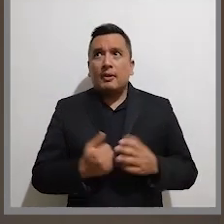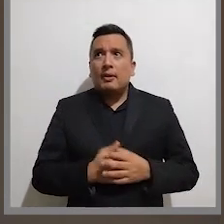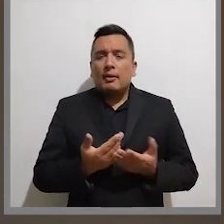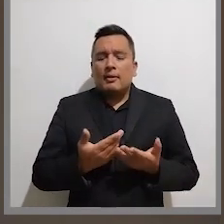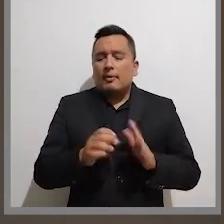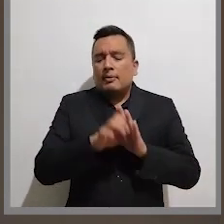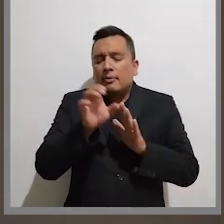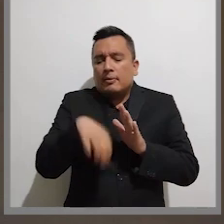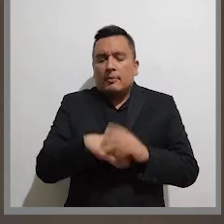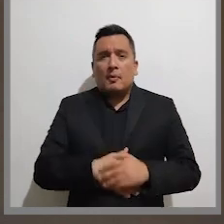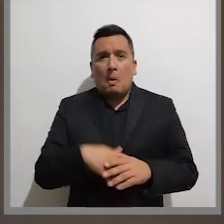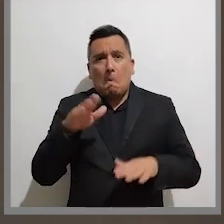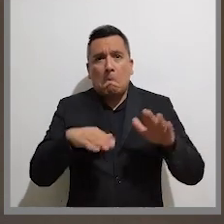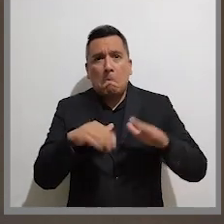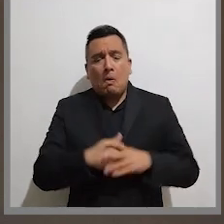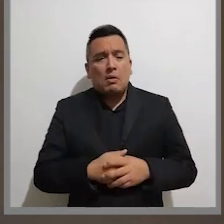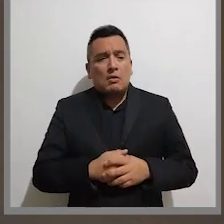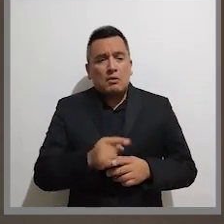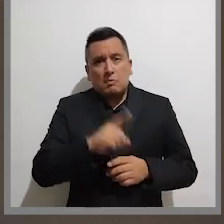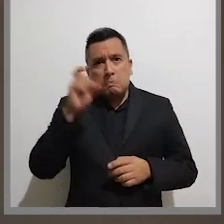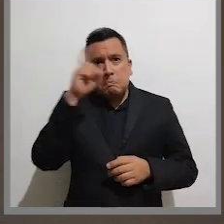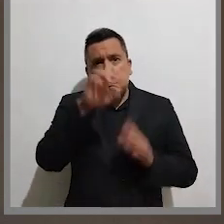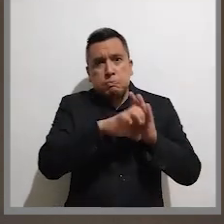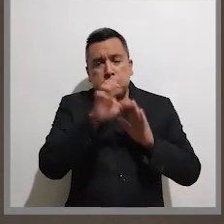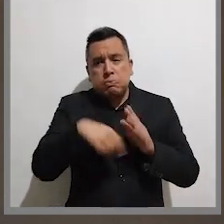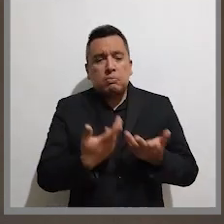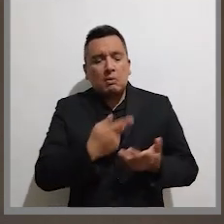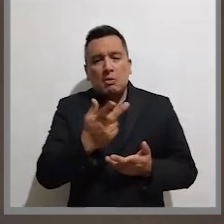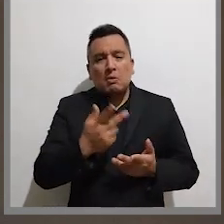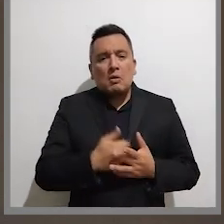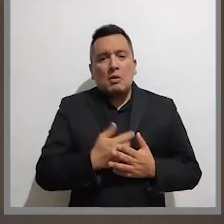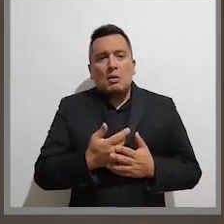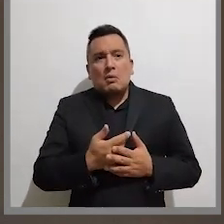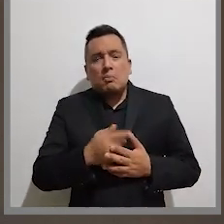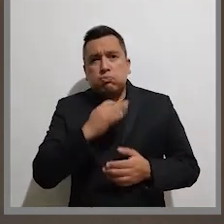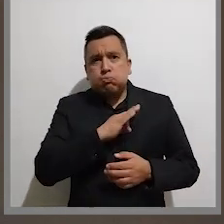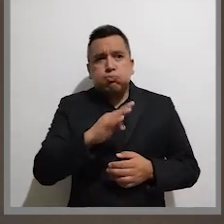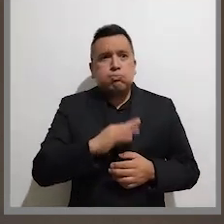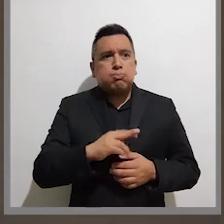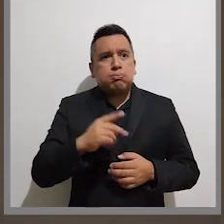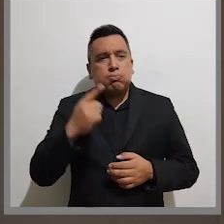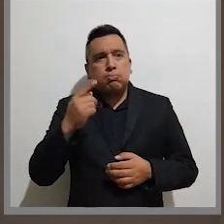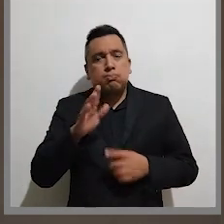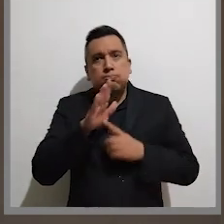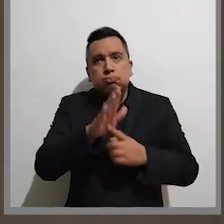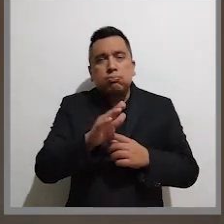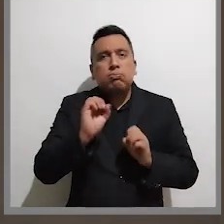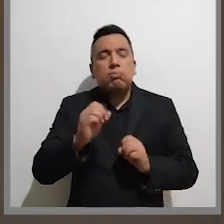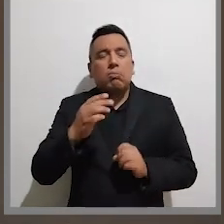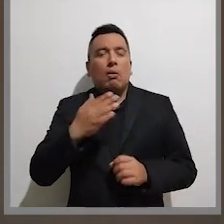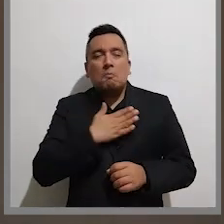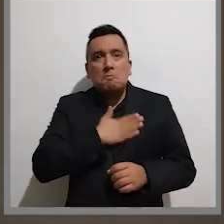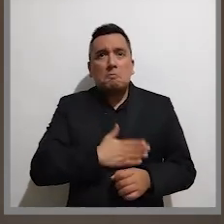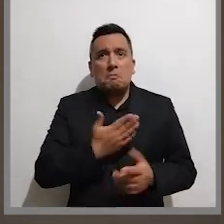no tenían las mejores herramientas como por ejemplo de pruebas, de acceso a la justicia, pues